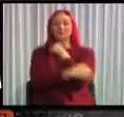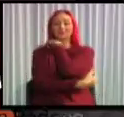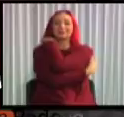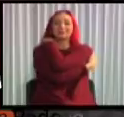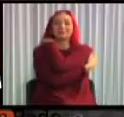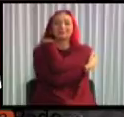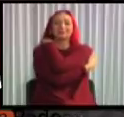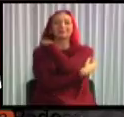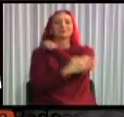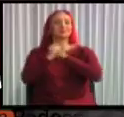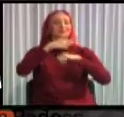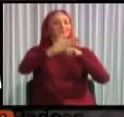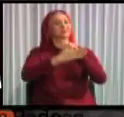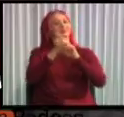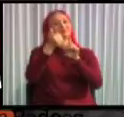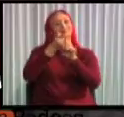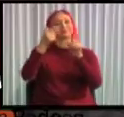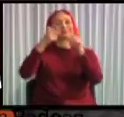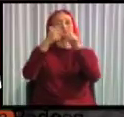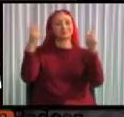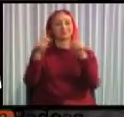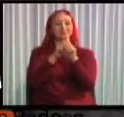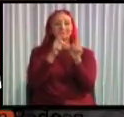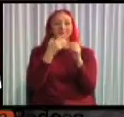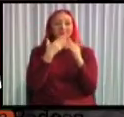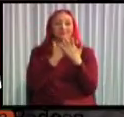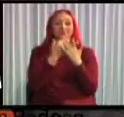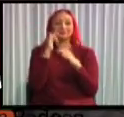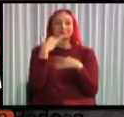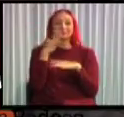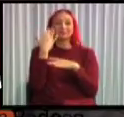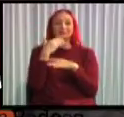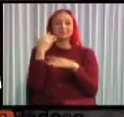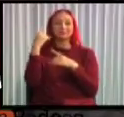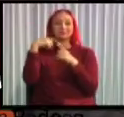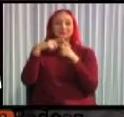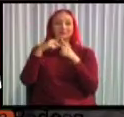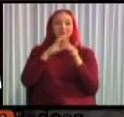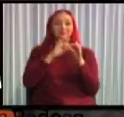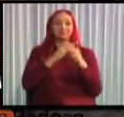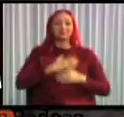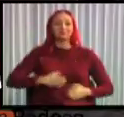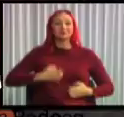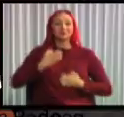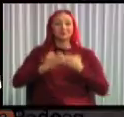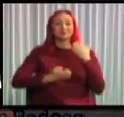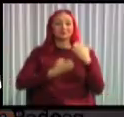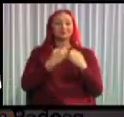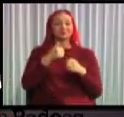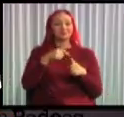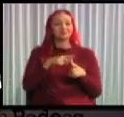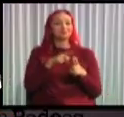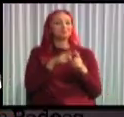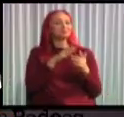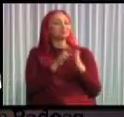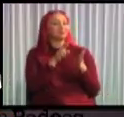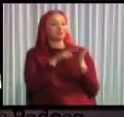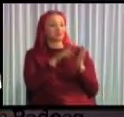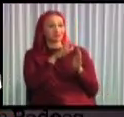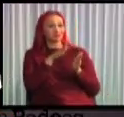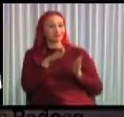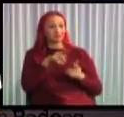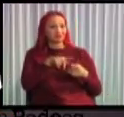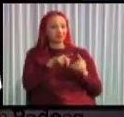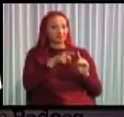tan poderoso como este, tan grande, pero esa era la ilusión de uno y con eso se divertía y con eso la pasaba bien, o sea, repito, con sus